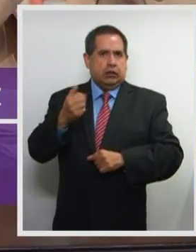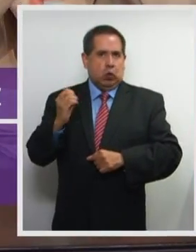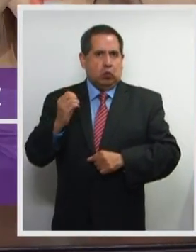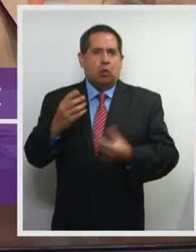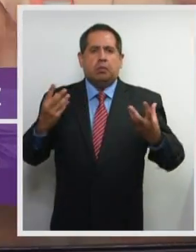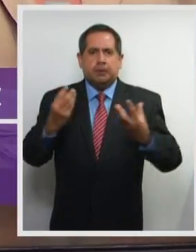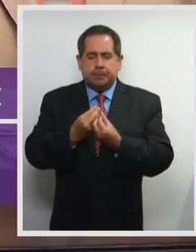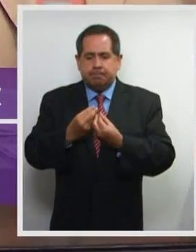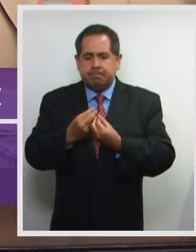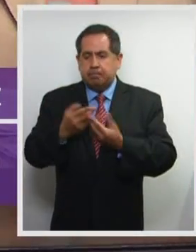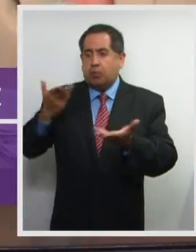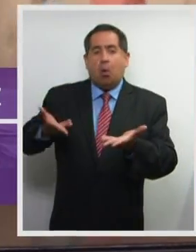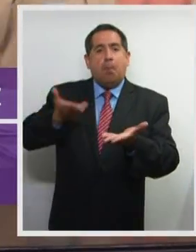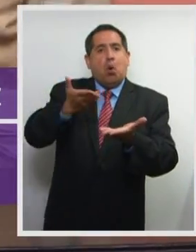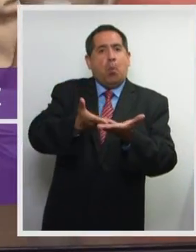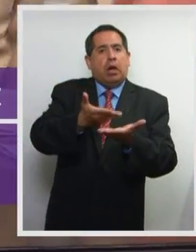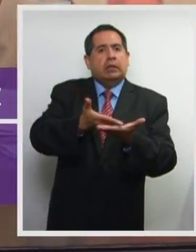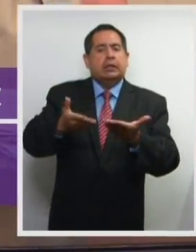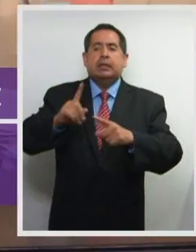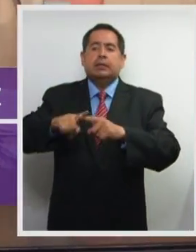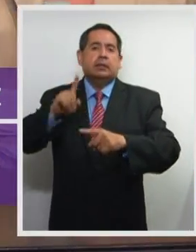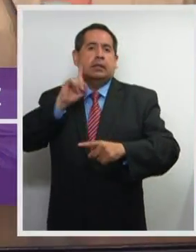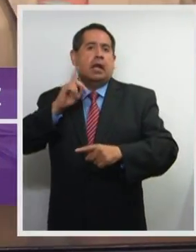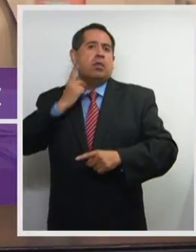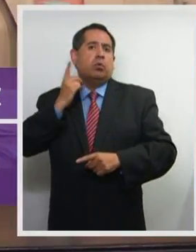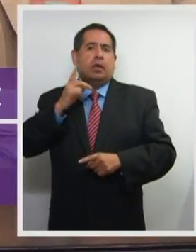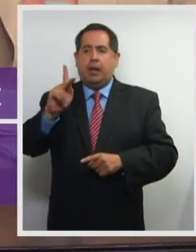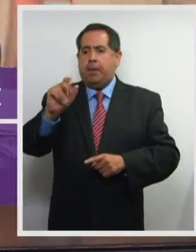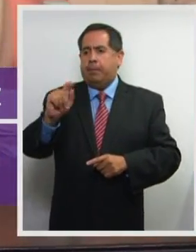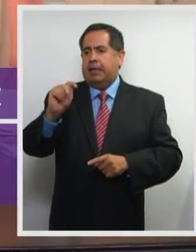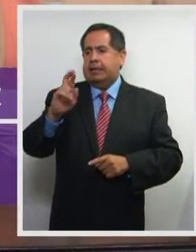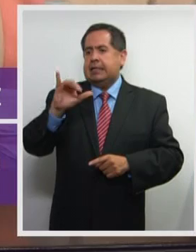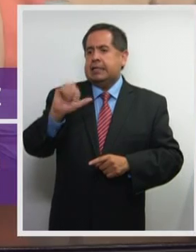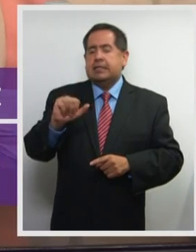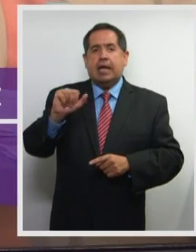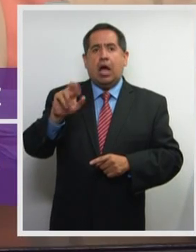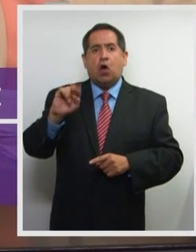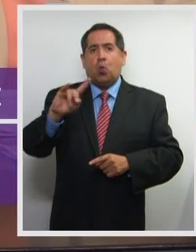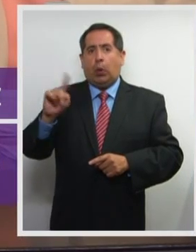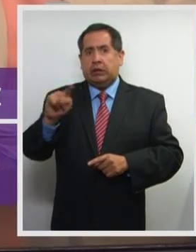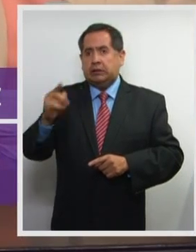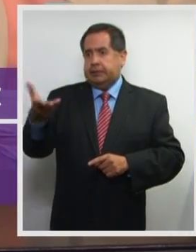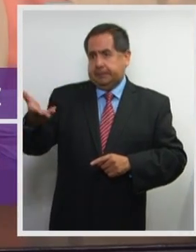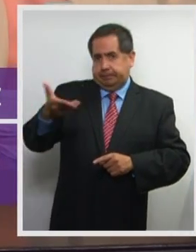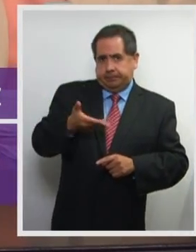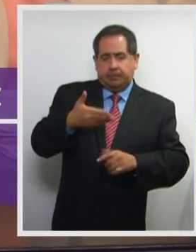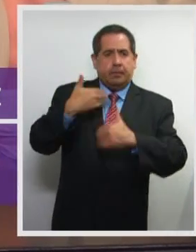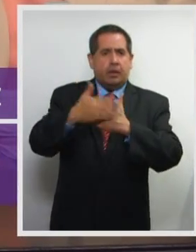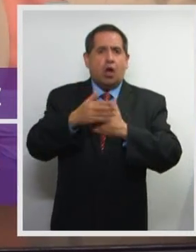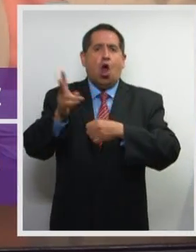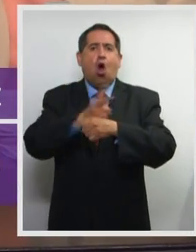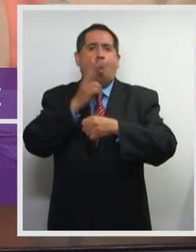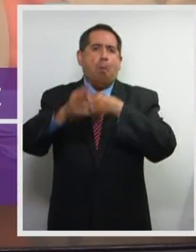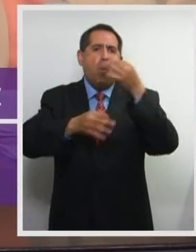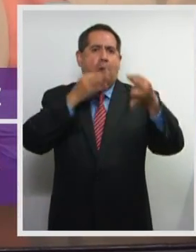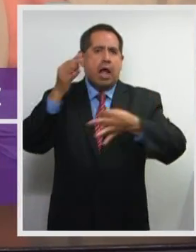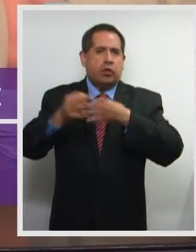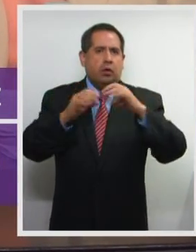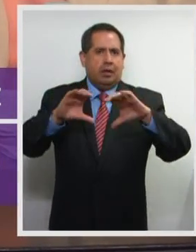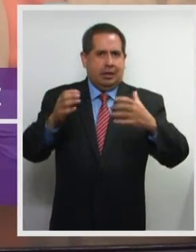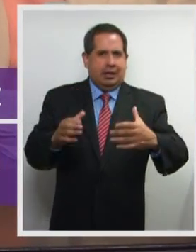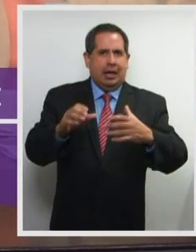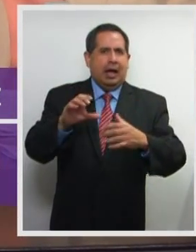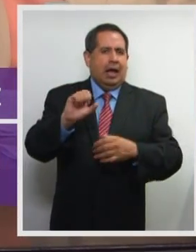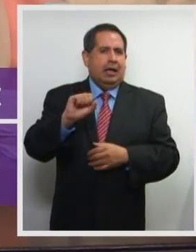se conoció de la propuesta formulada por la diputada Patricia Ruiz Anchondo a efecto de expedir la convocatoria de la Asamblea